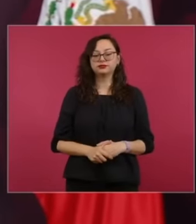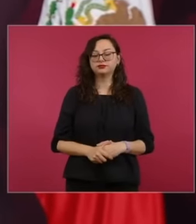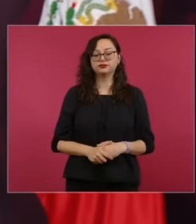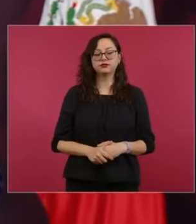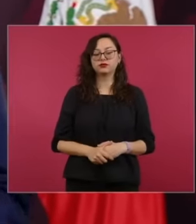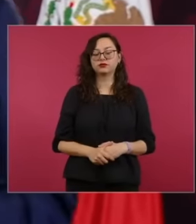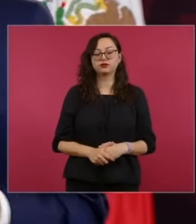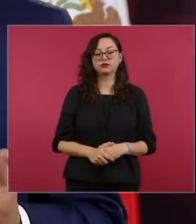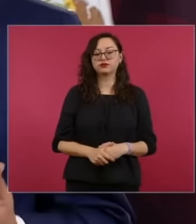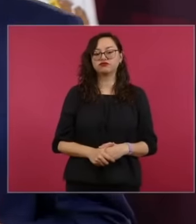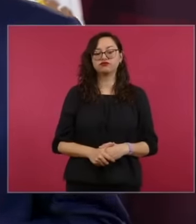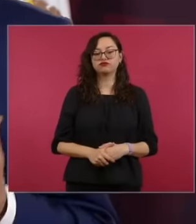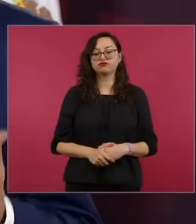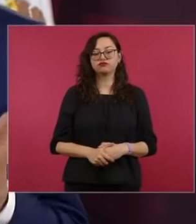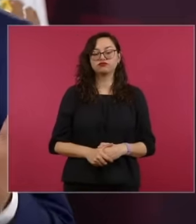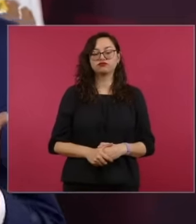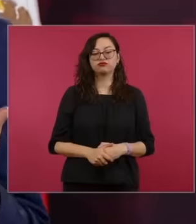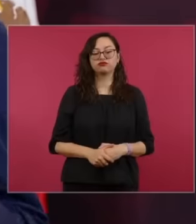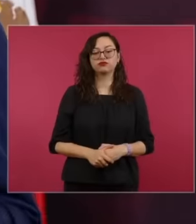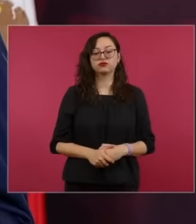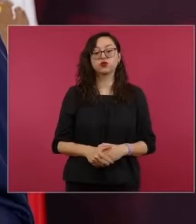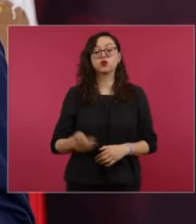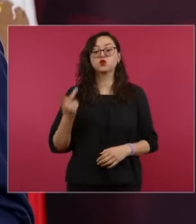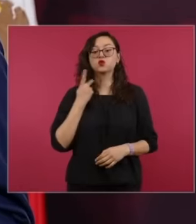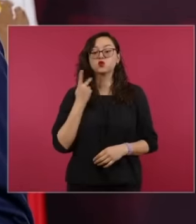no es la parafernalia. La política